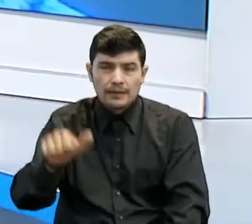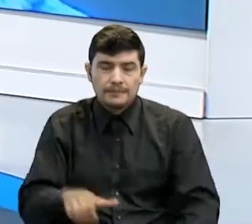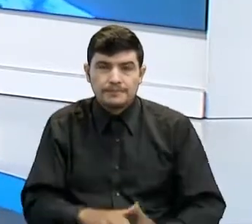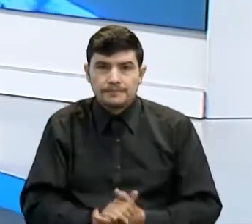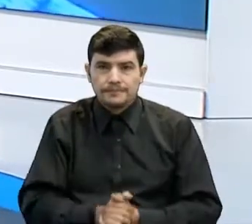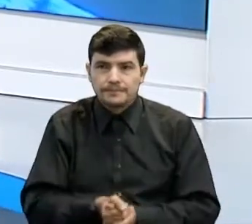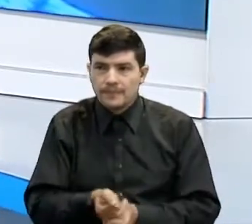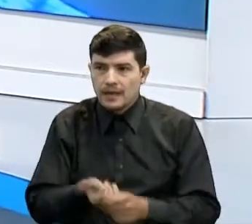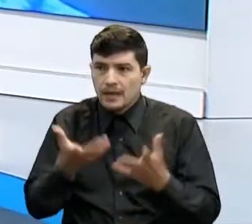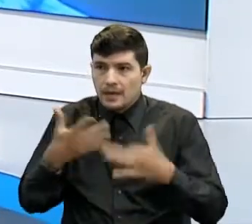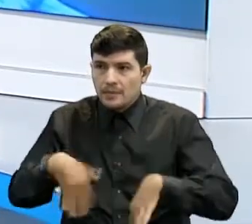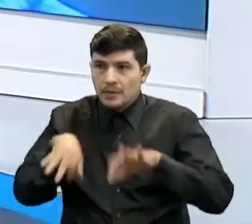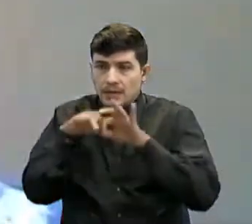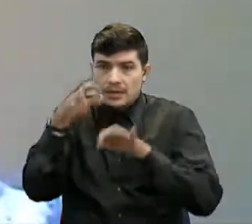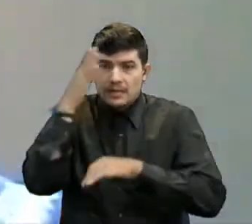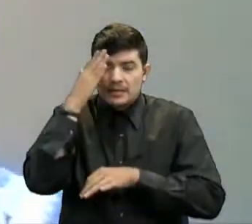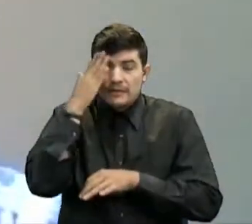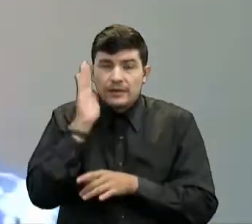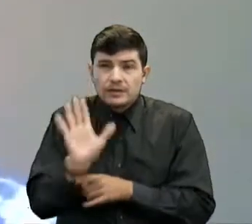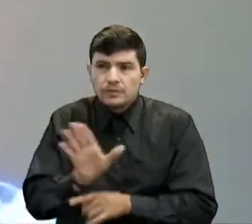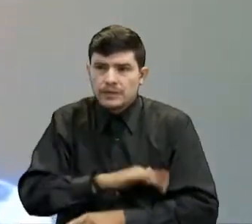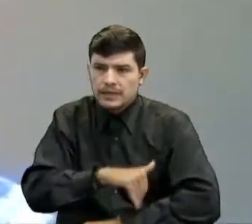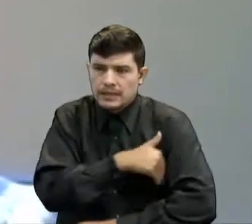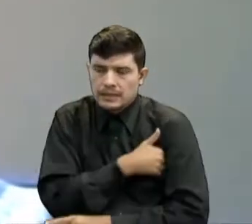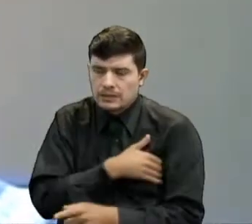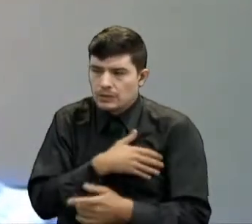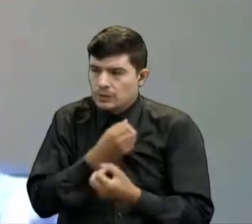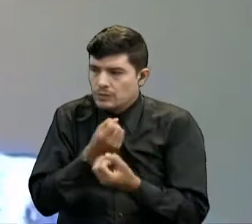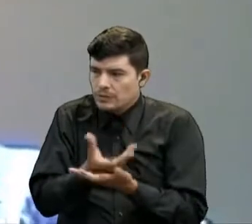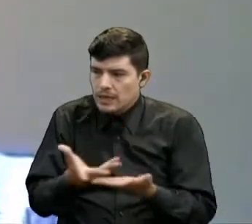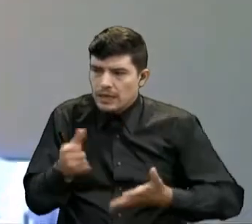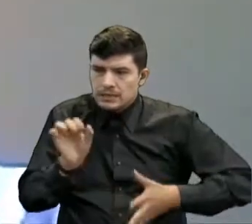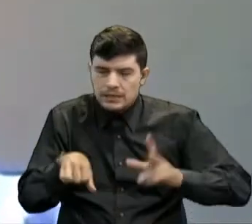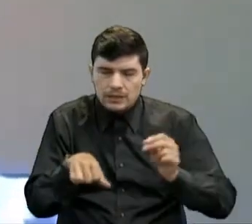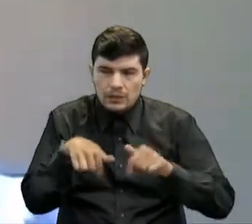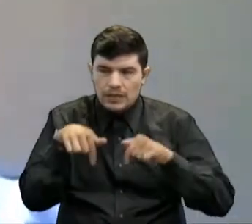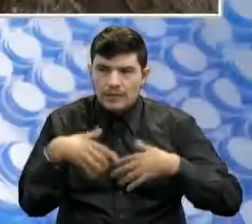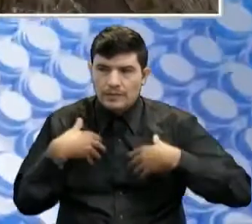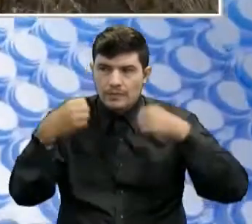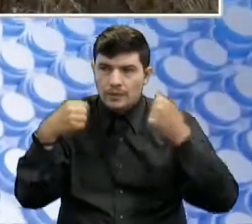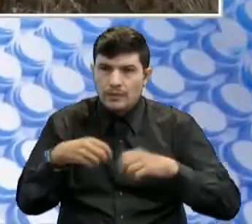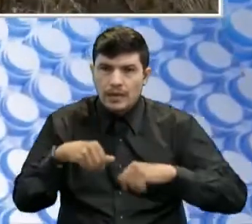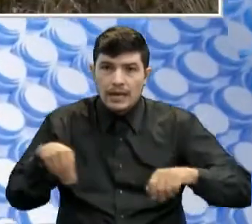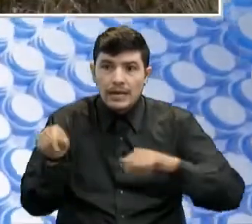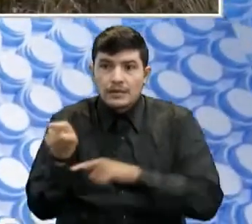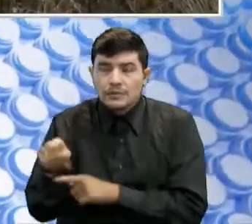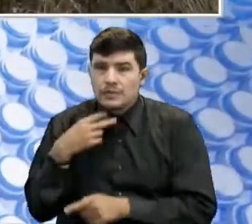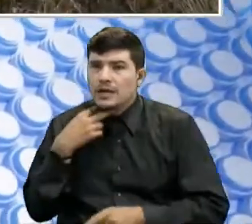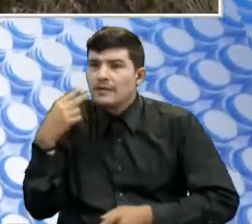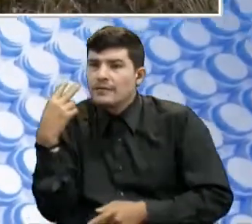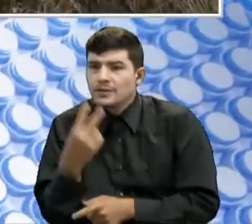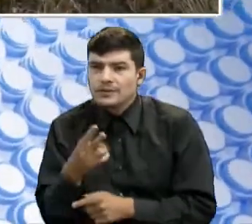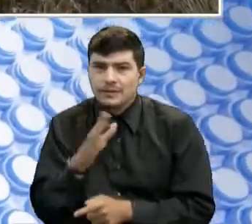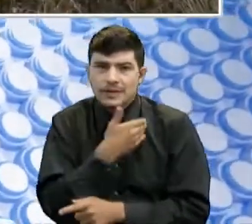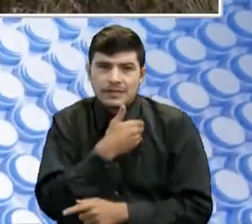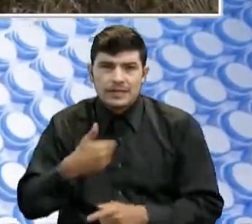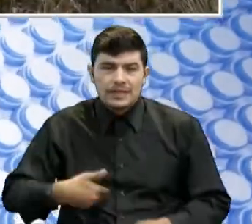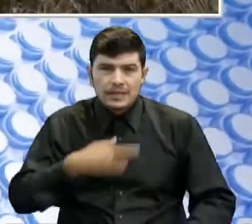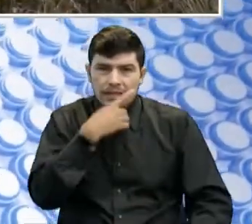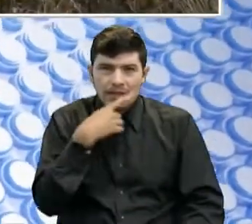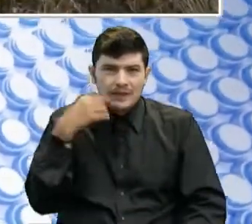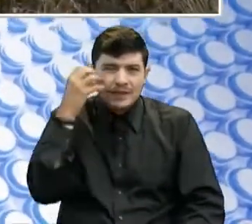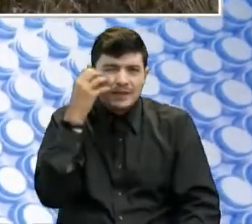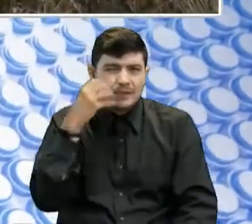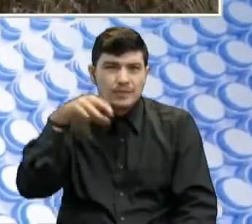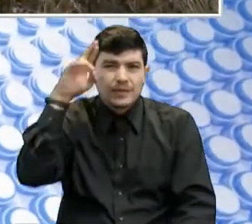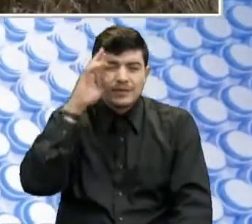independientemente del ministro que se nombre, sea coterráneo nuestro o no, es la voz del presidente Duque. Por eso siempre he